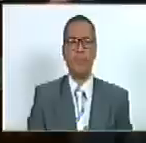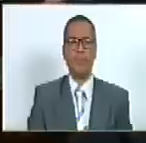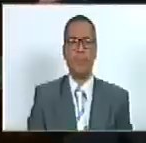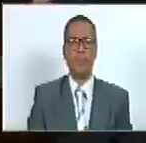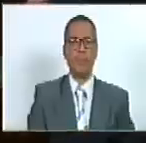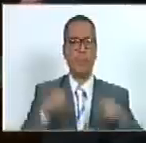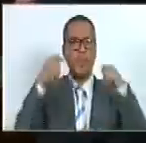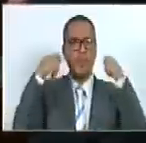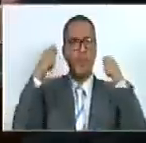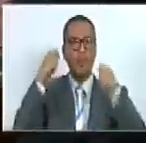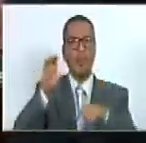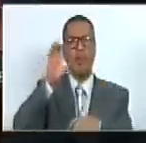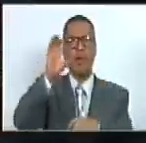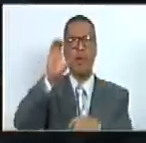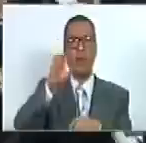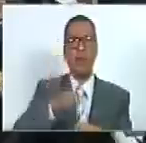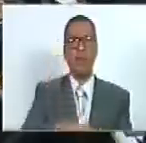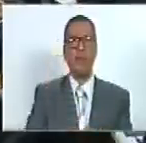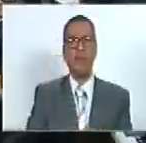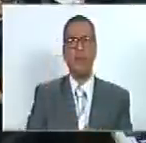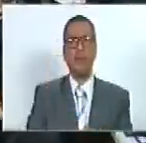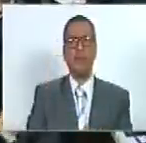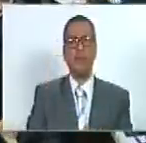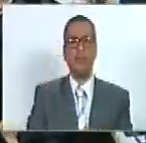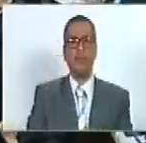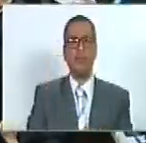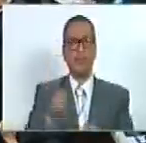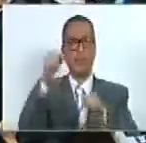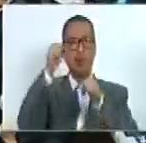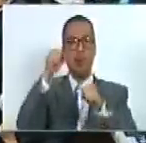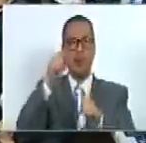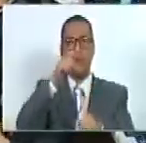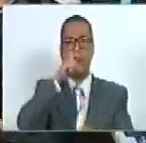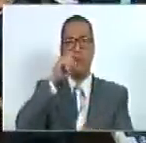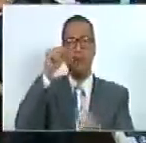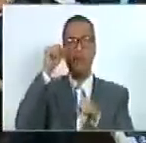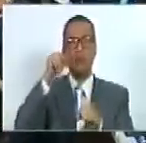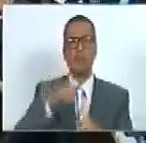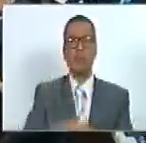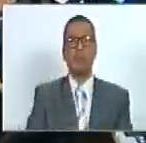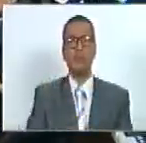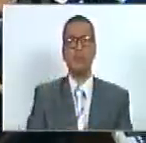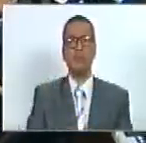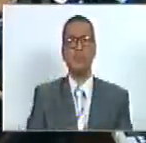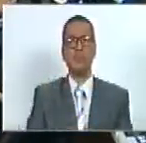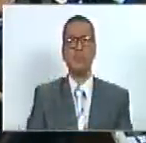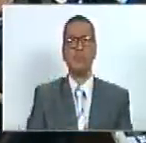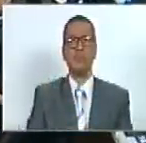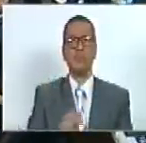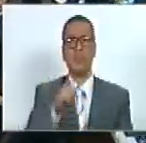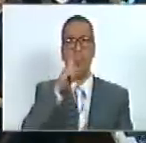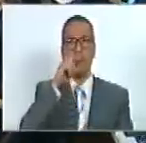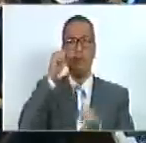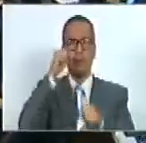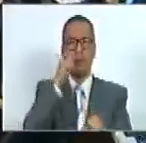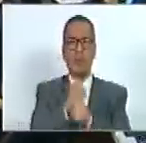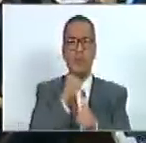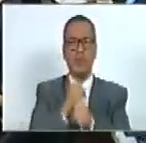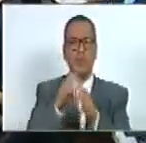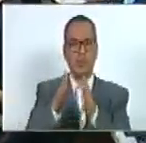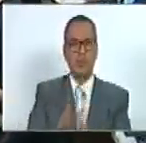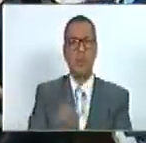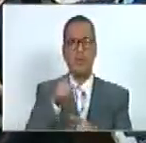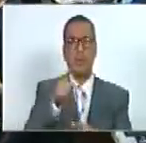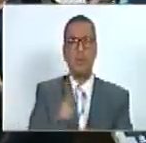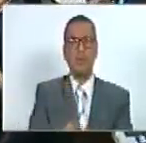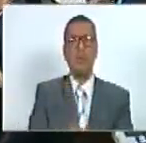¡Que viva la patria! ¡Que viva Maduro! ¡Y que viva la clase obrera